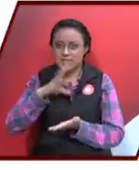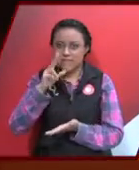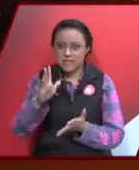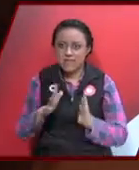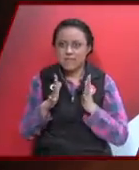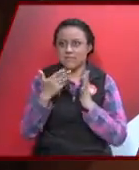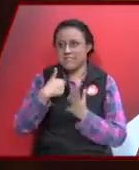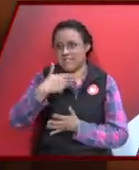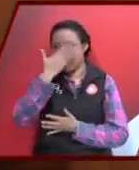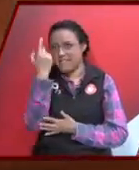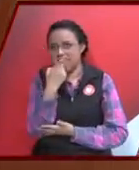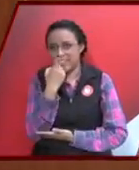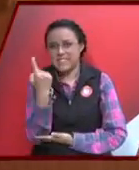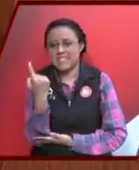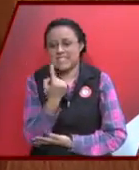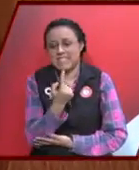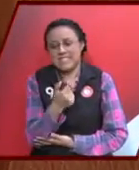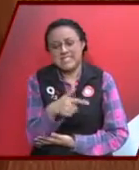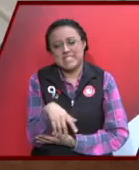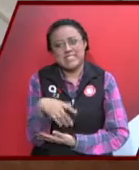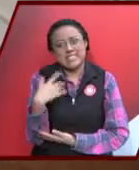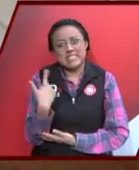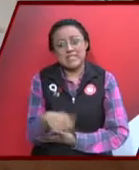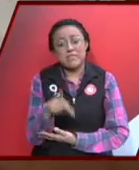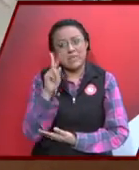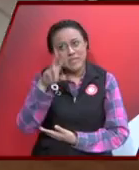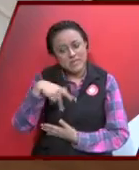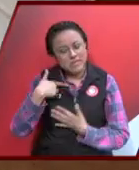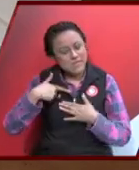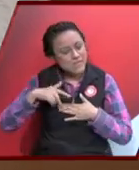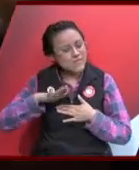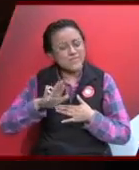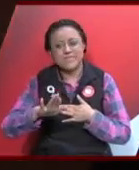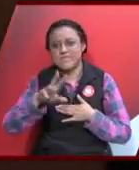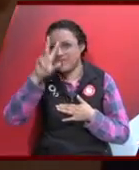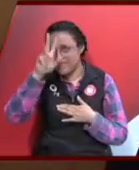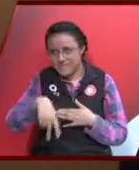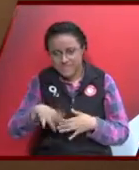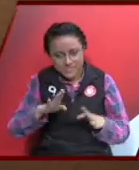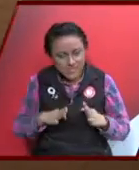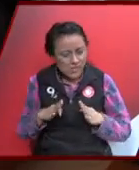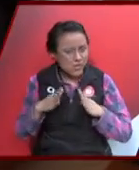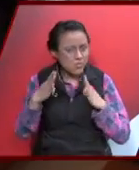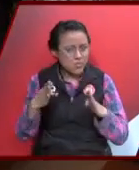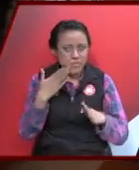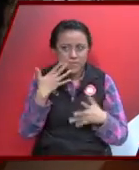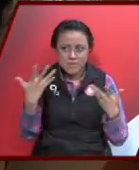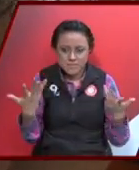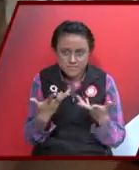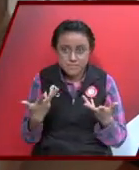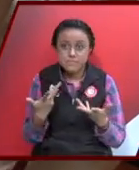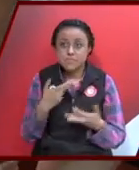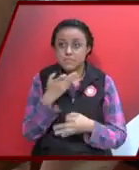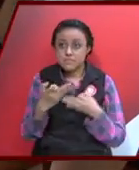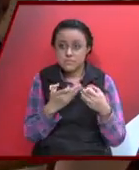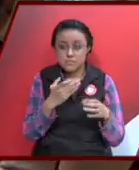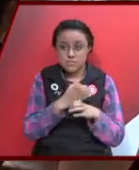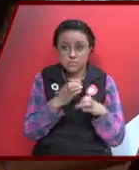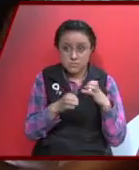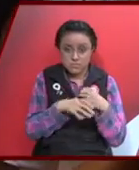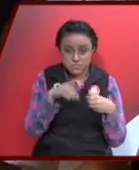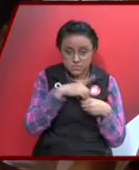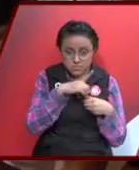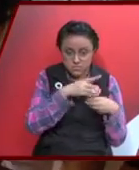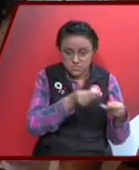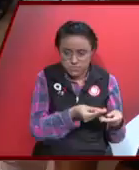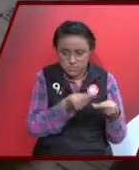sin palabras, pero pues prometemos y hacemos el compromiso de que todo este donativo llegue